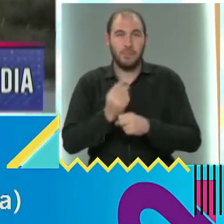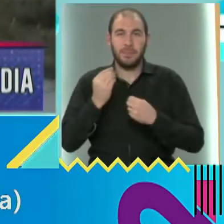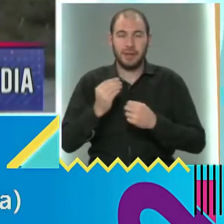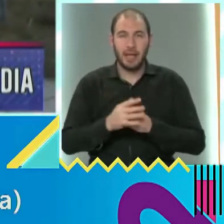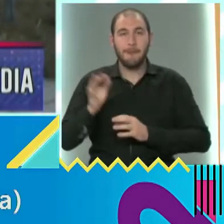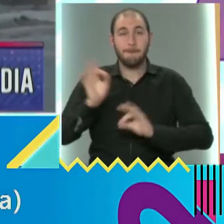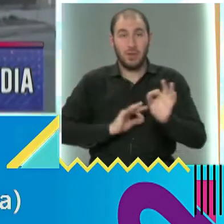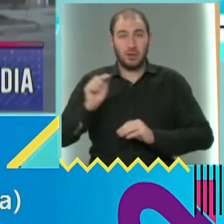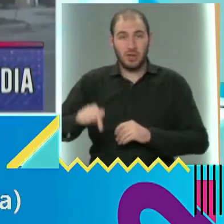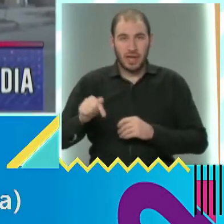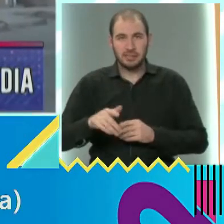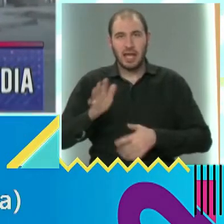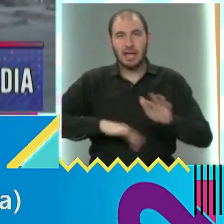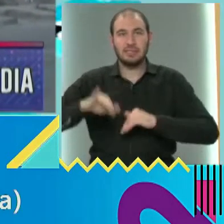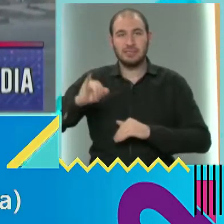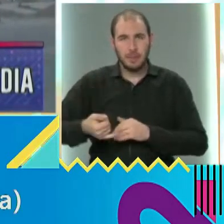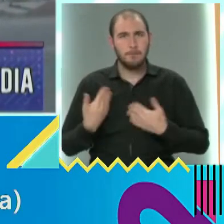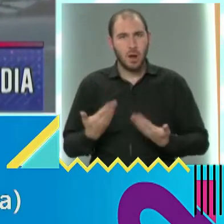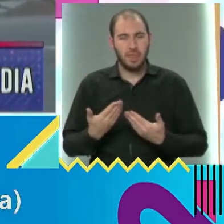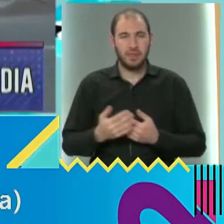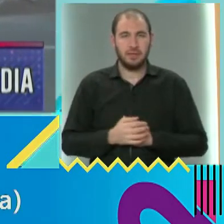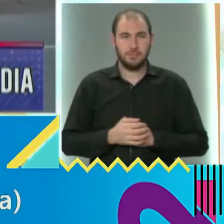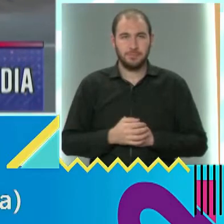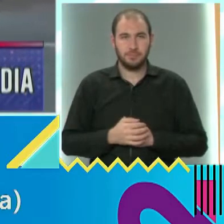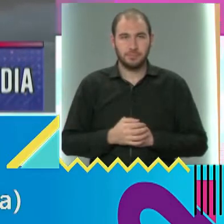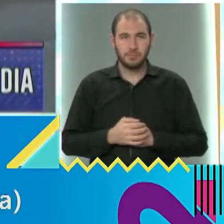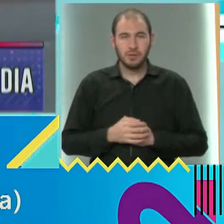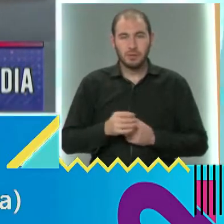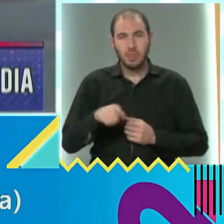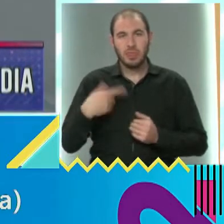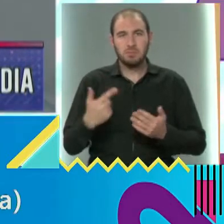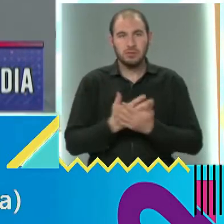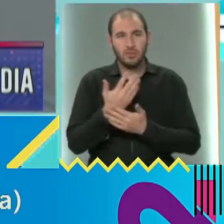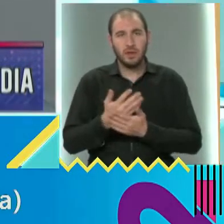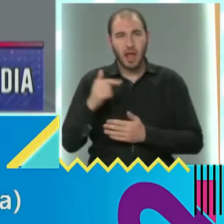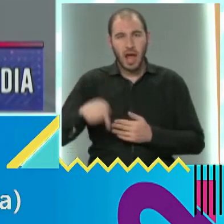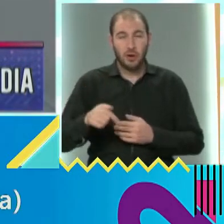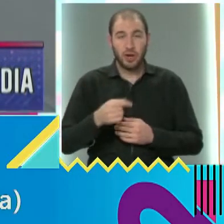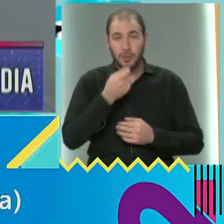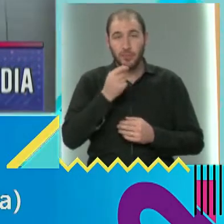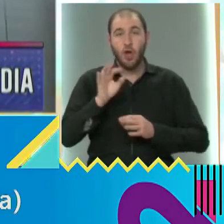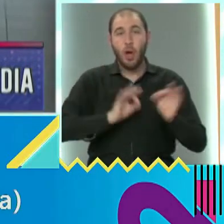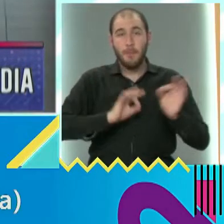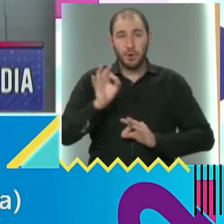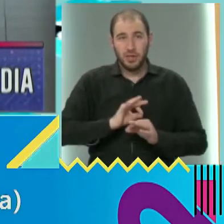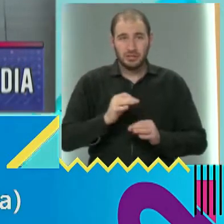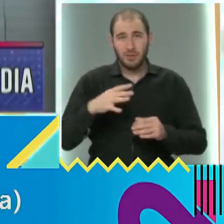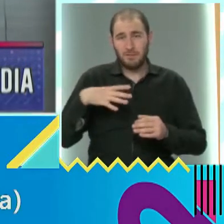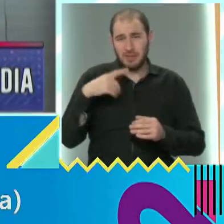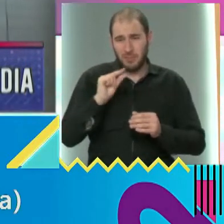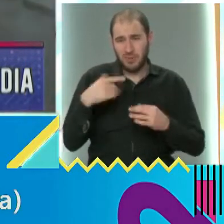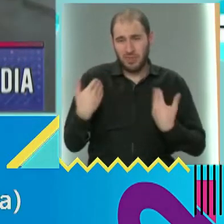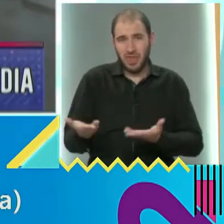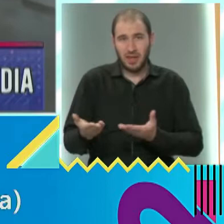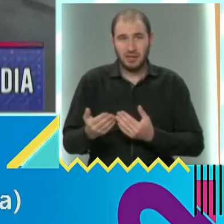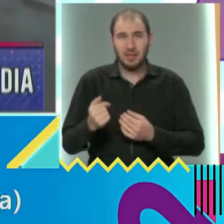ese proyecto sea ejecutable. Bien. Y no tener que padecer lo que estamos padeciendo ahora, que hay proyectos que faltan muy poquito para entregar